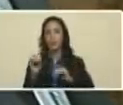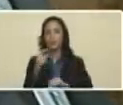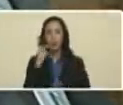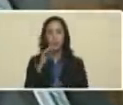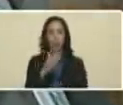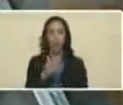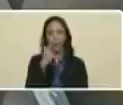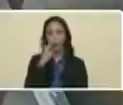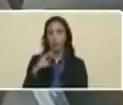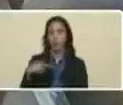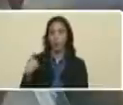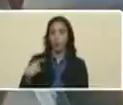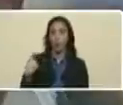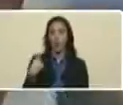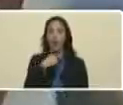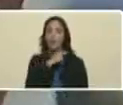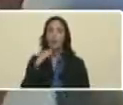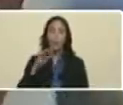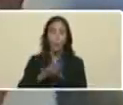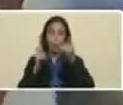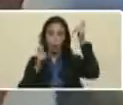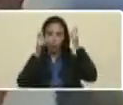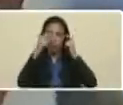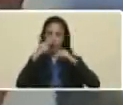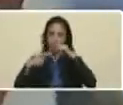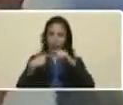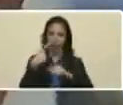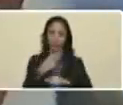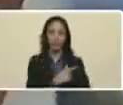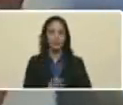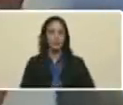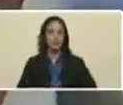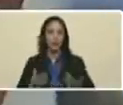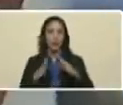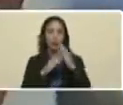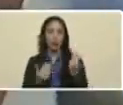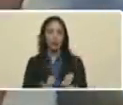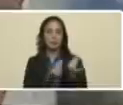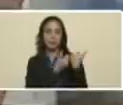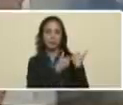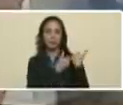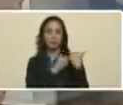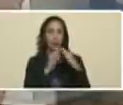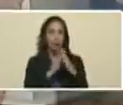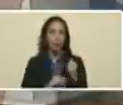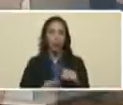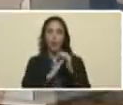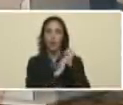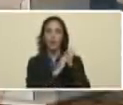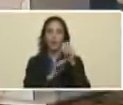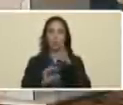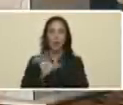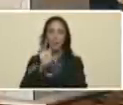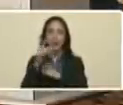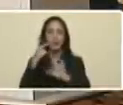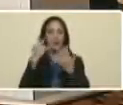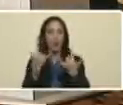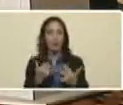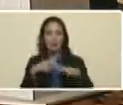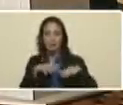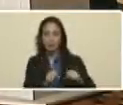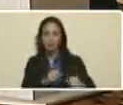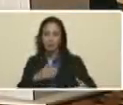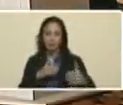luego de la pérdida física del comandante Chávez, tengamos las riendas de la patria en la mano, estemos enfrentando al imperialismo